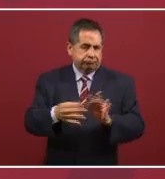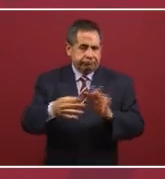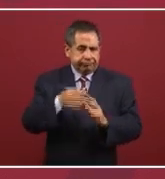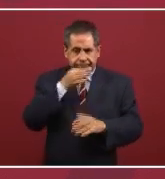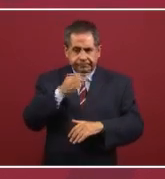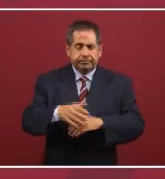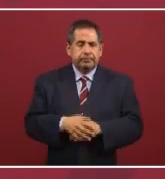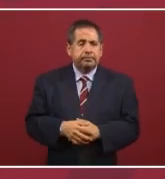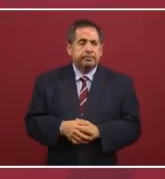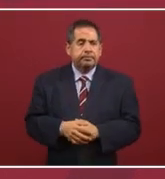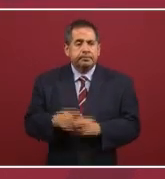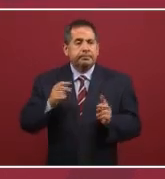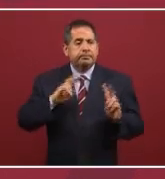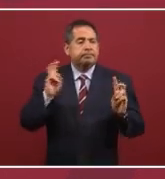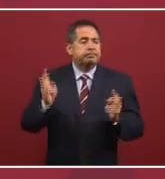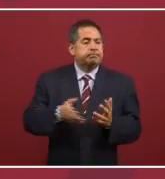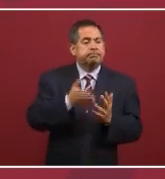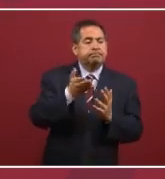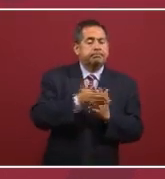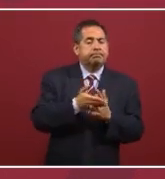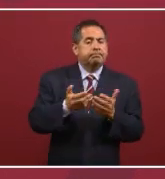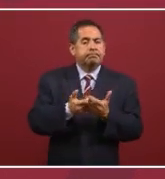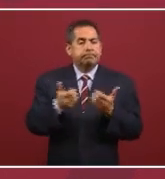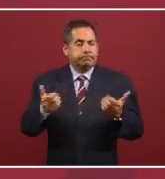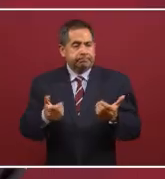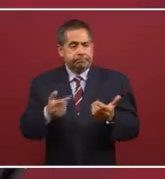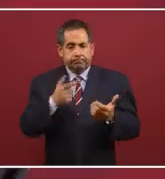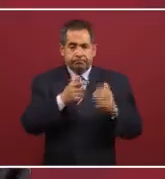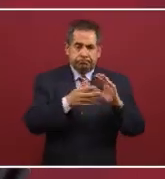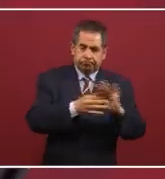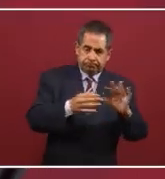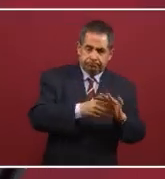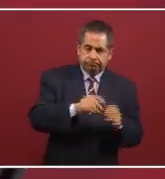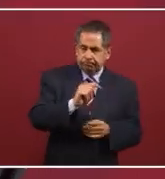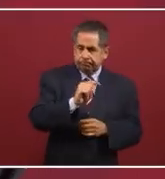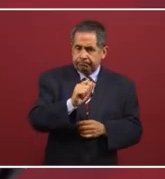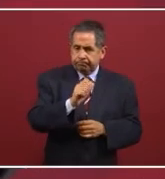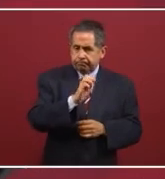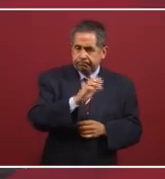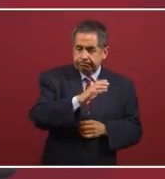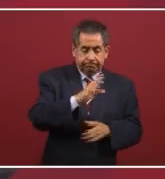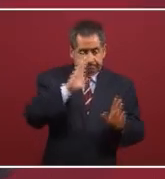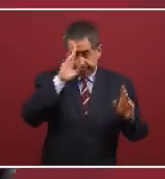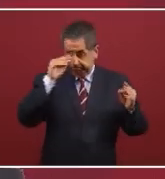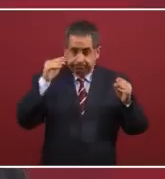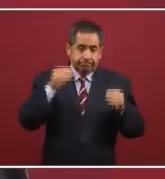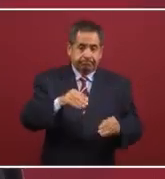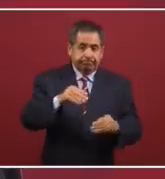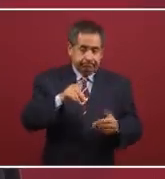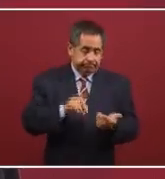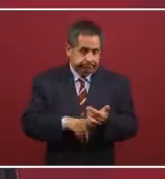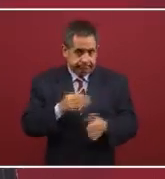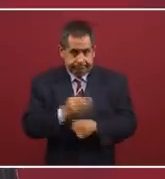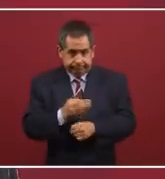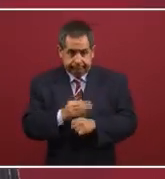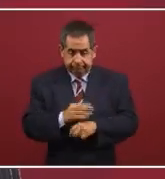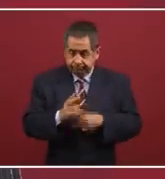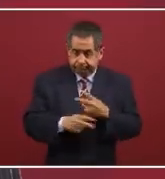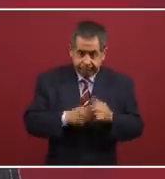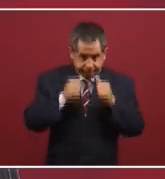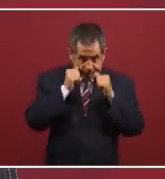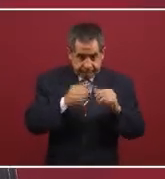sea, dividiría yo en dos lo del tratado, que es lo que estamos ahora